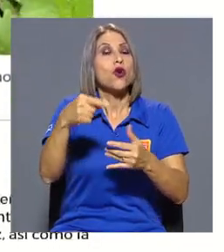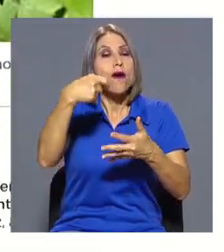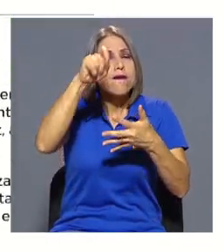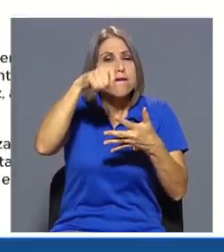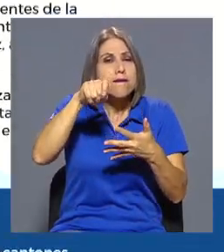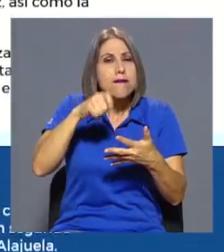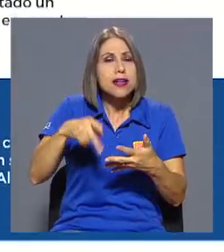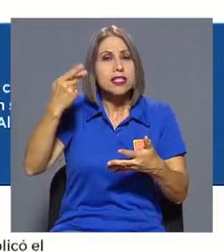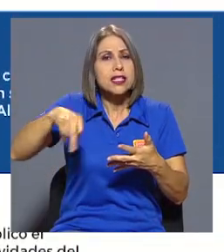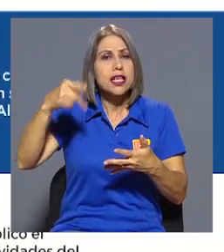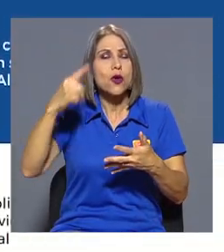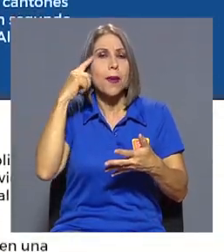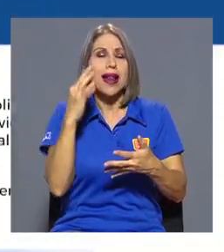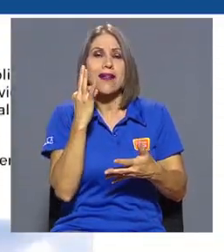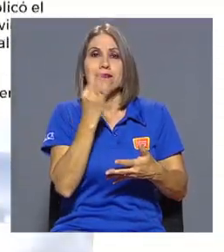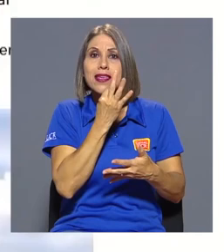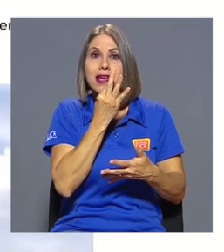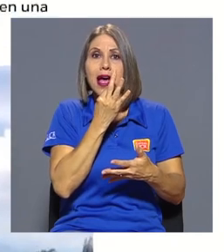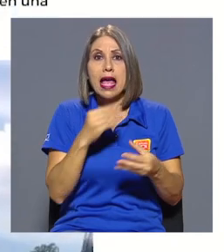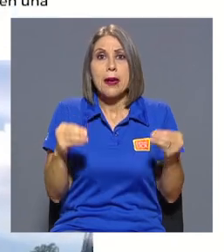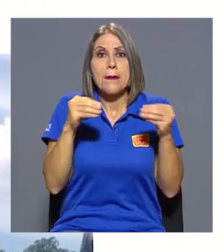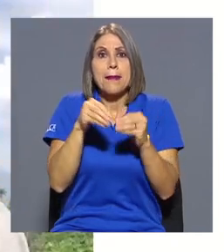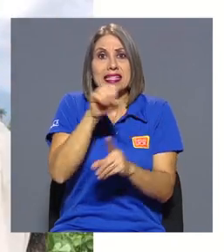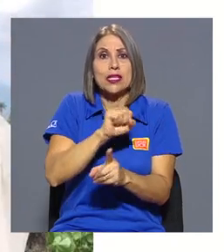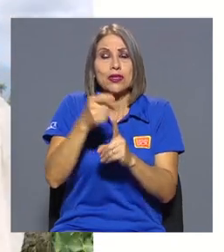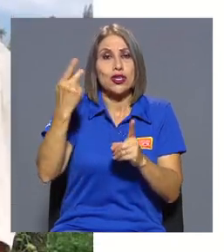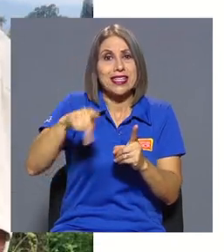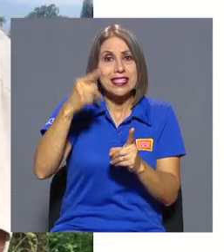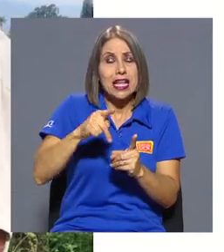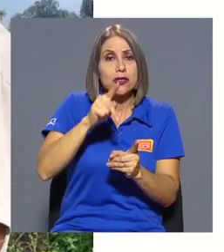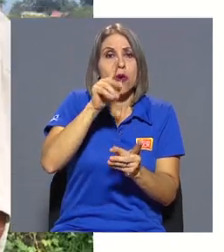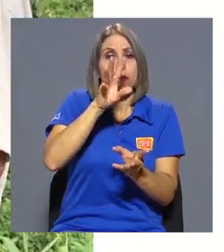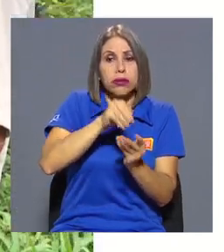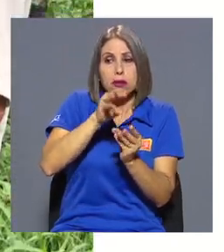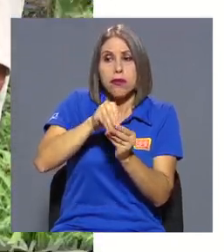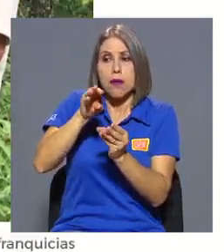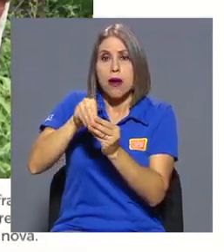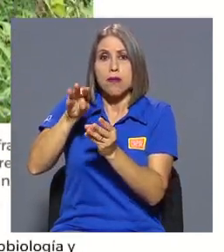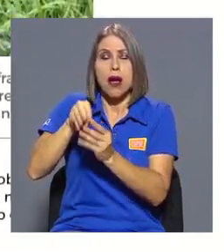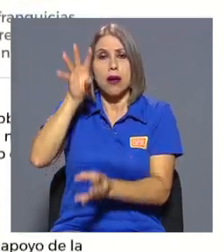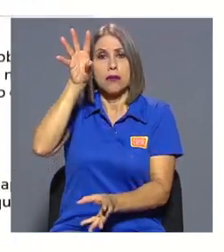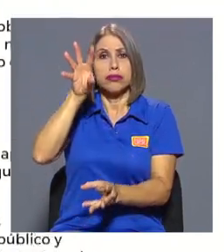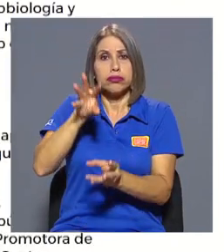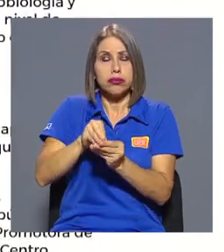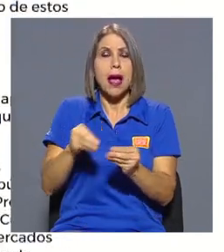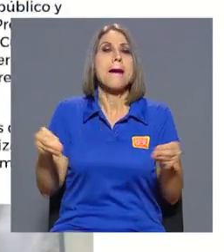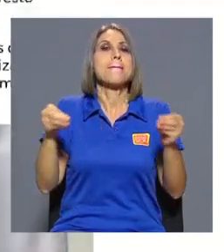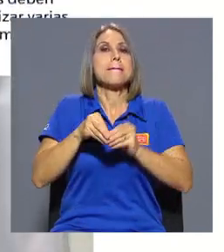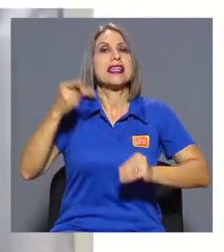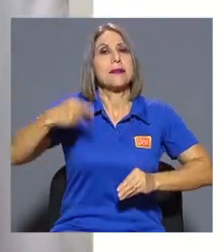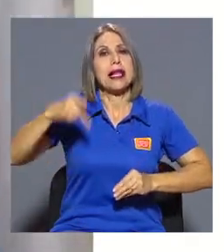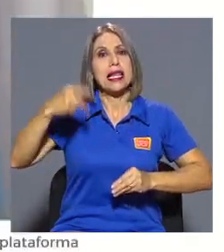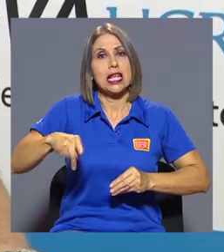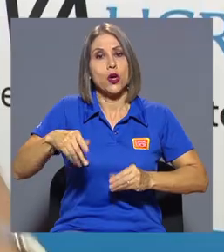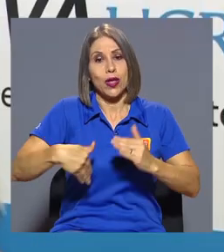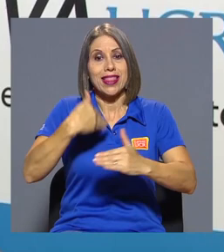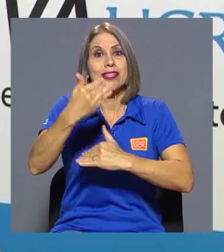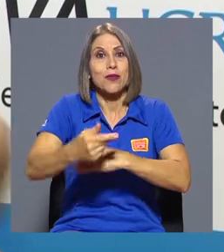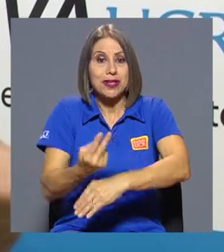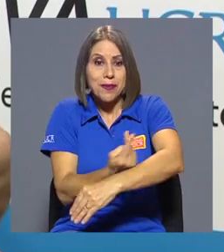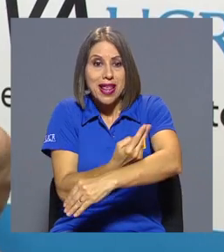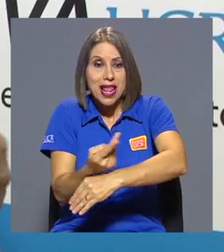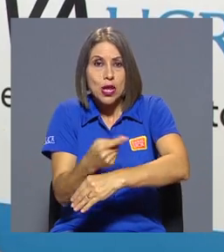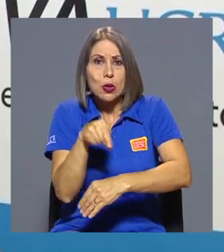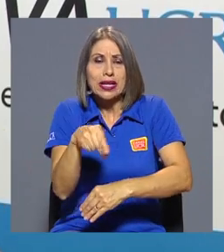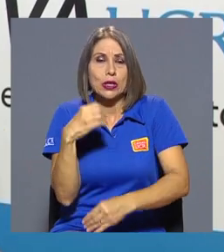finca. Mientras más situaciones de riesgo se acumulen en un lugar, pues más peligro hay de que el producto pudiera llegar a estar contaminado, y